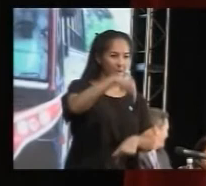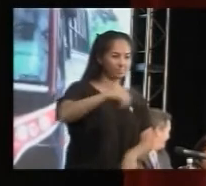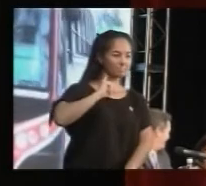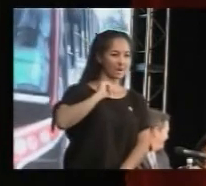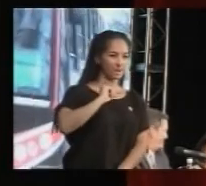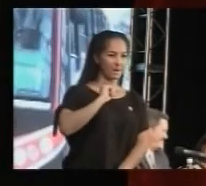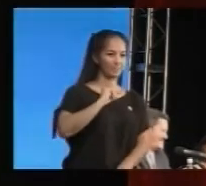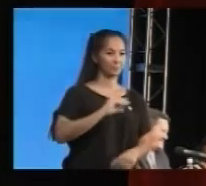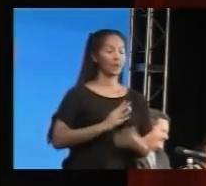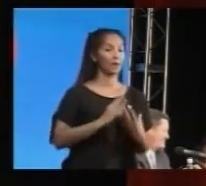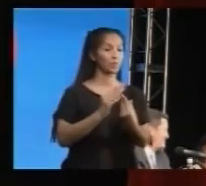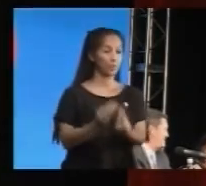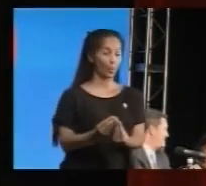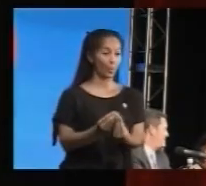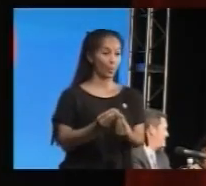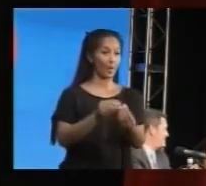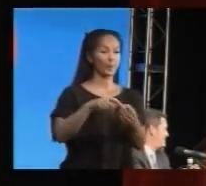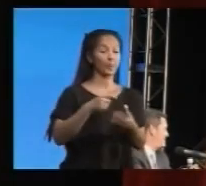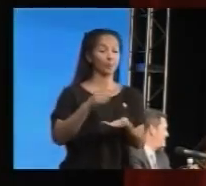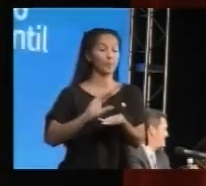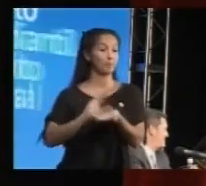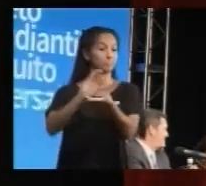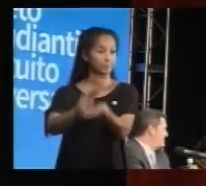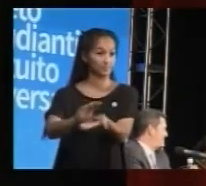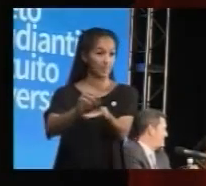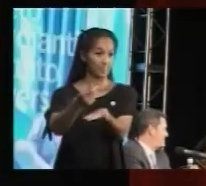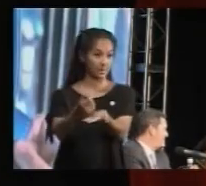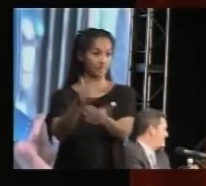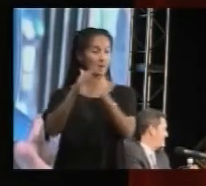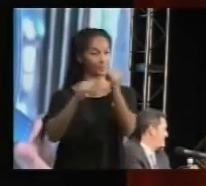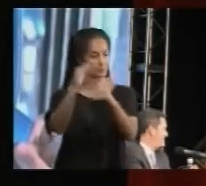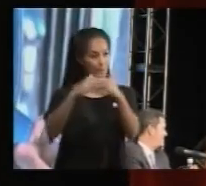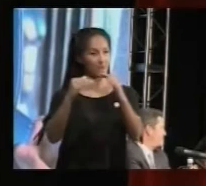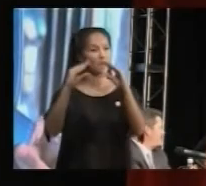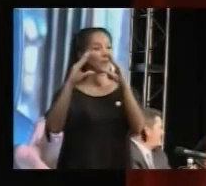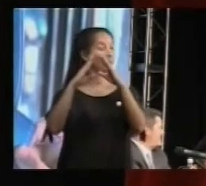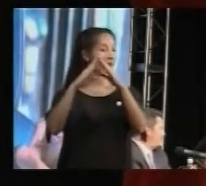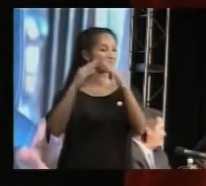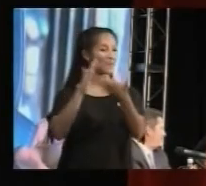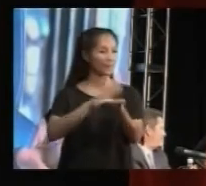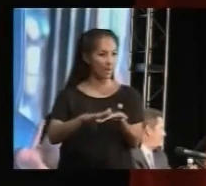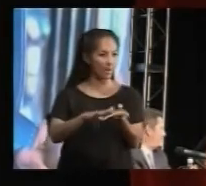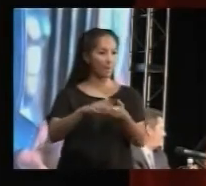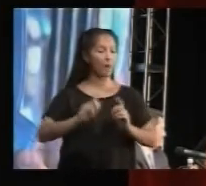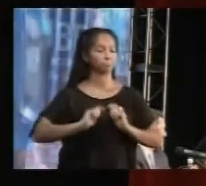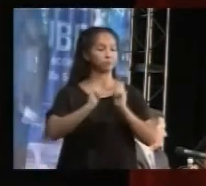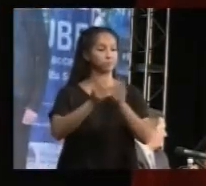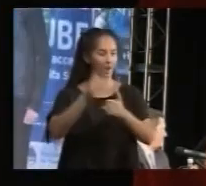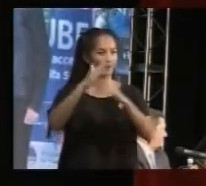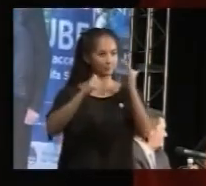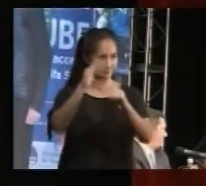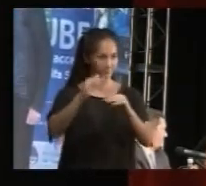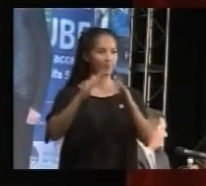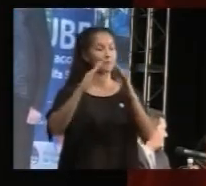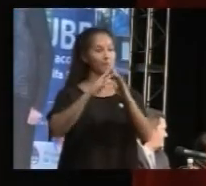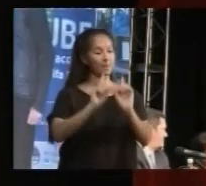paranaenses asistidas a través de subsidios para la compra de materiales de construcción o la entrega directa de los mismos. Pero en materia de